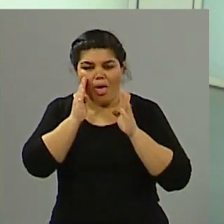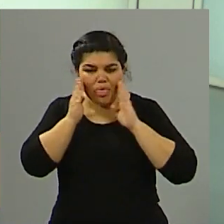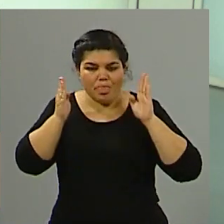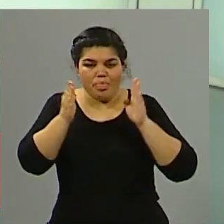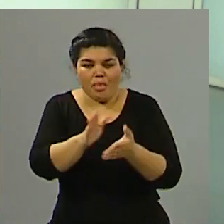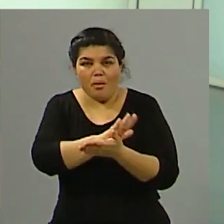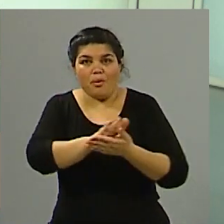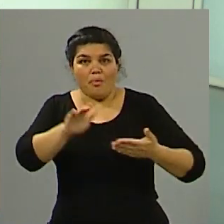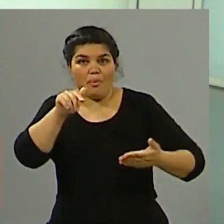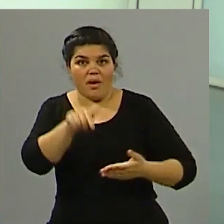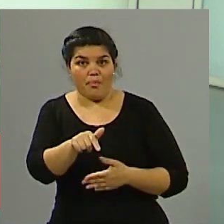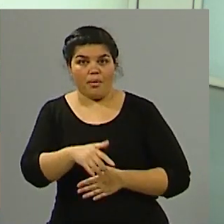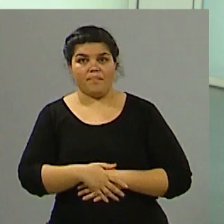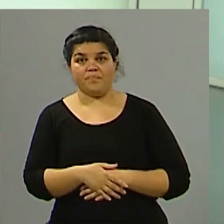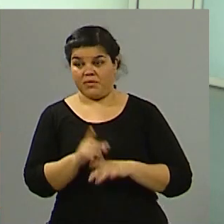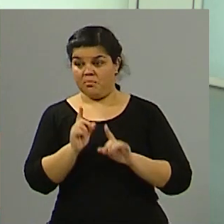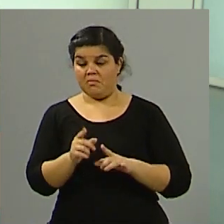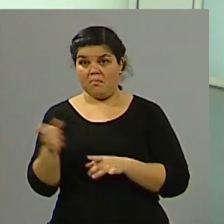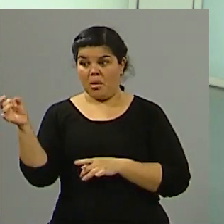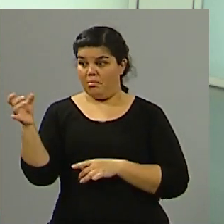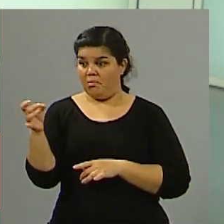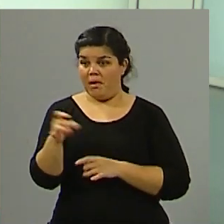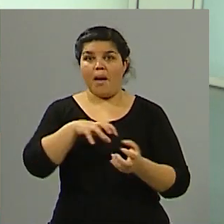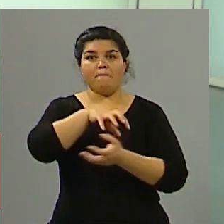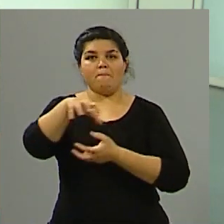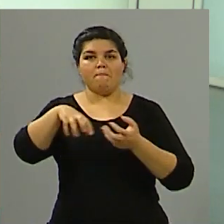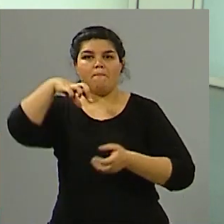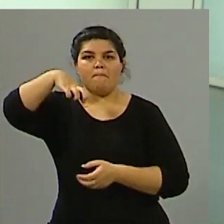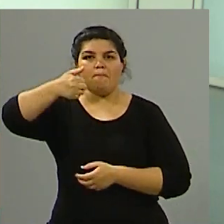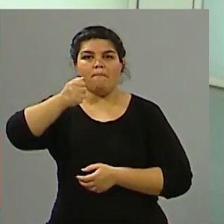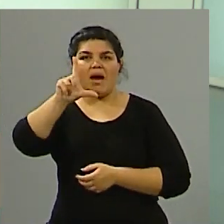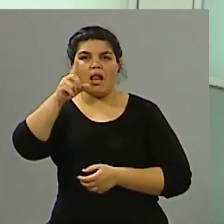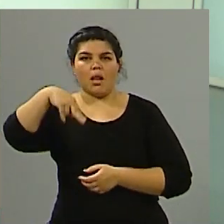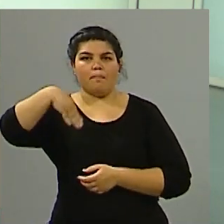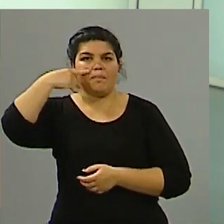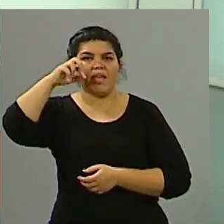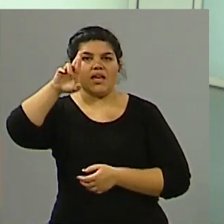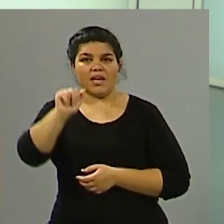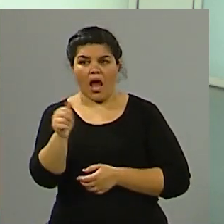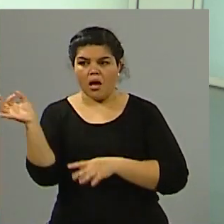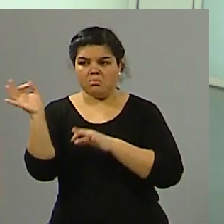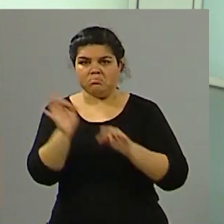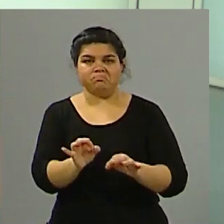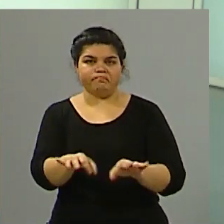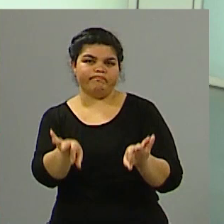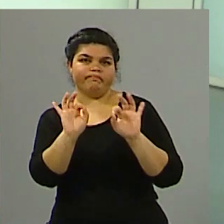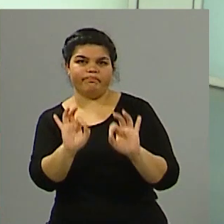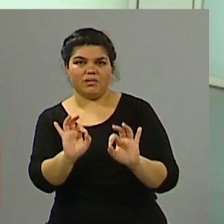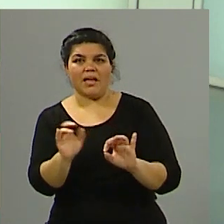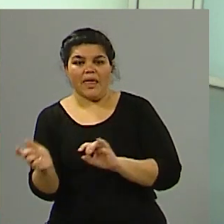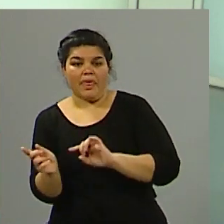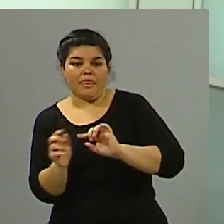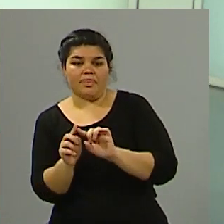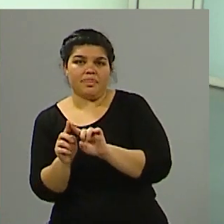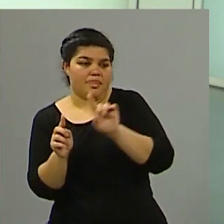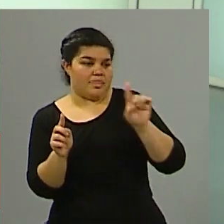meses porque finalmente llegaba el tren a Palmira, con el objetivo después de llegar a Gutiérrez y conectar al Gran Mendoza con el Metro